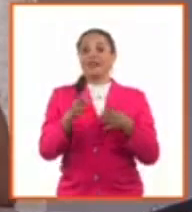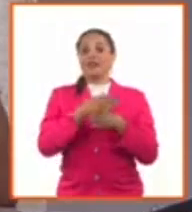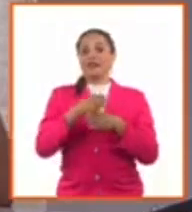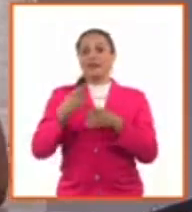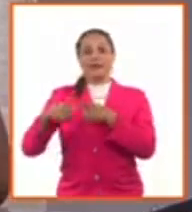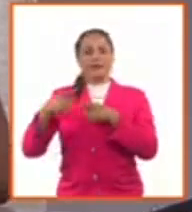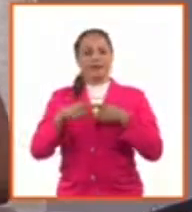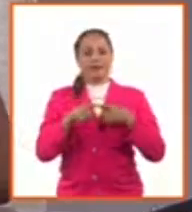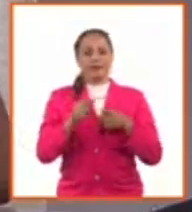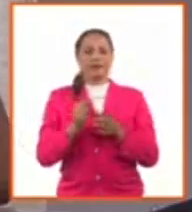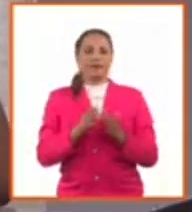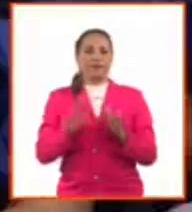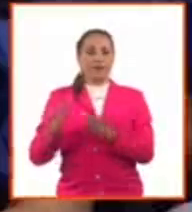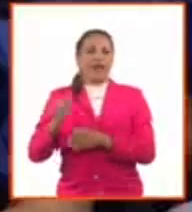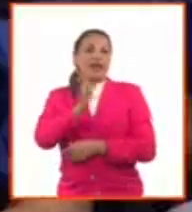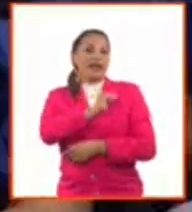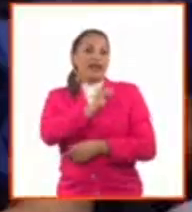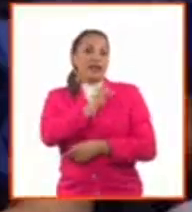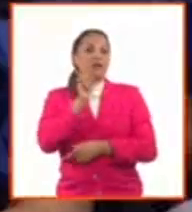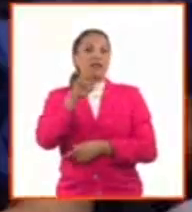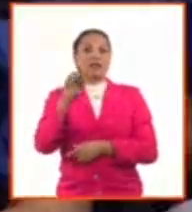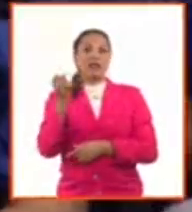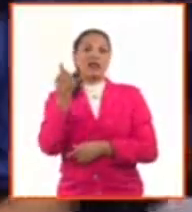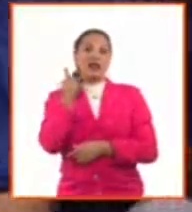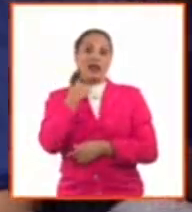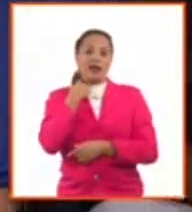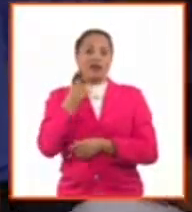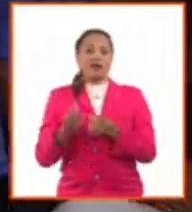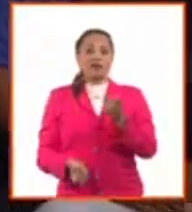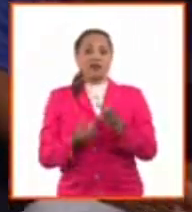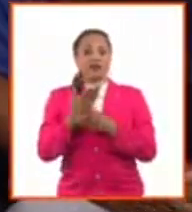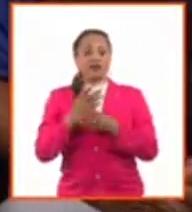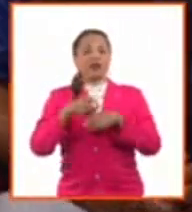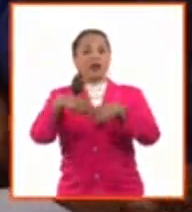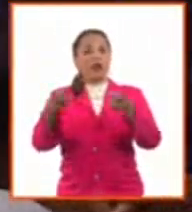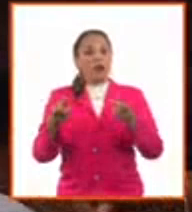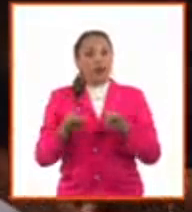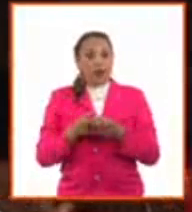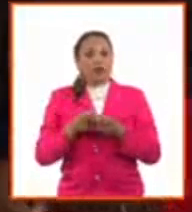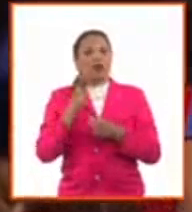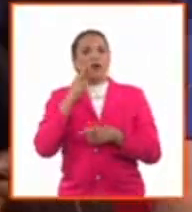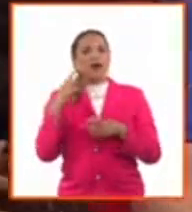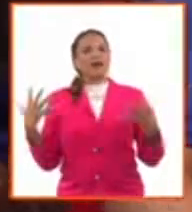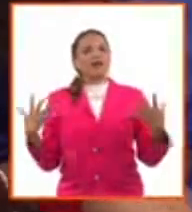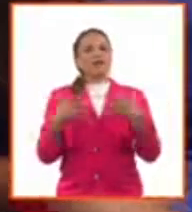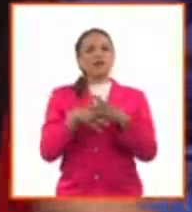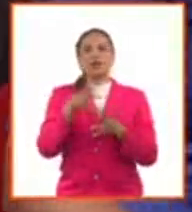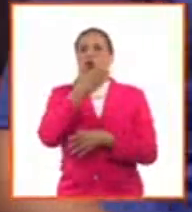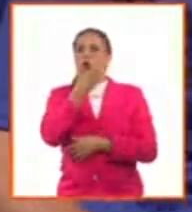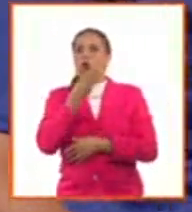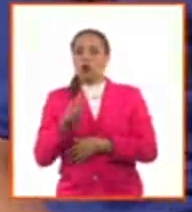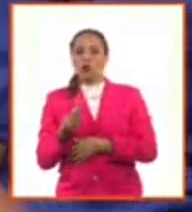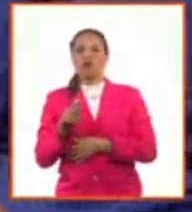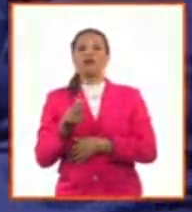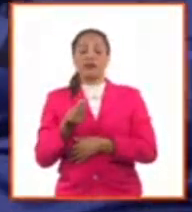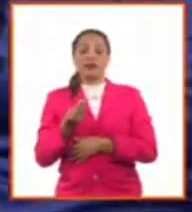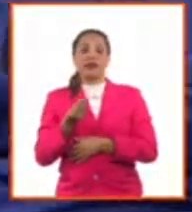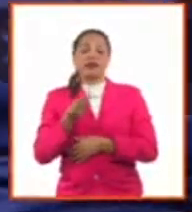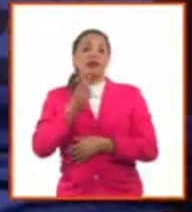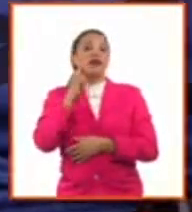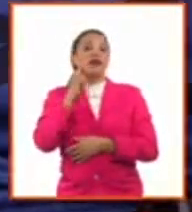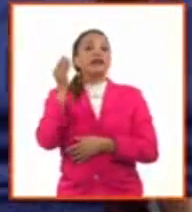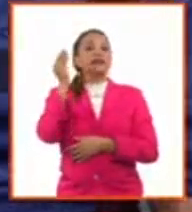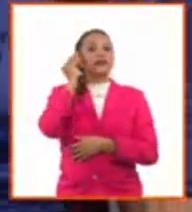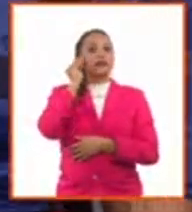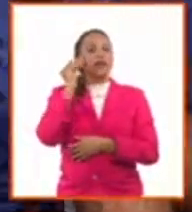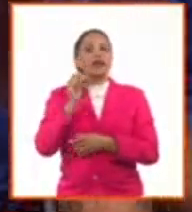estos intereses. Queremos que este centenario sirva para redimensionar la participación estudiantil. No podemos comprender el